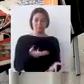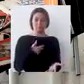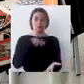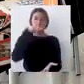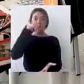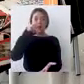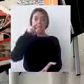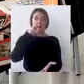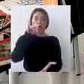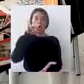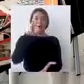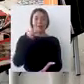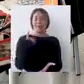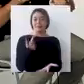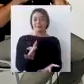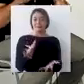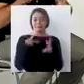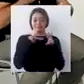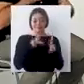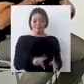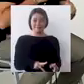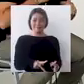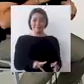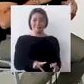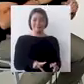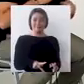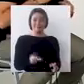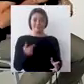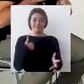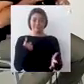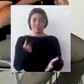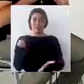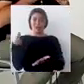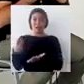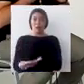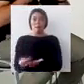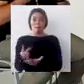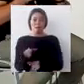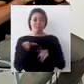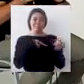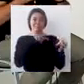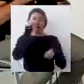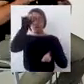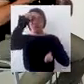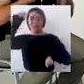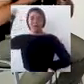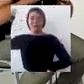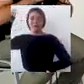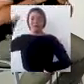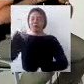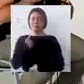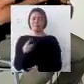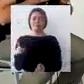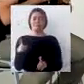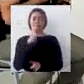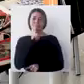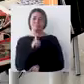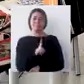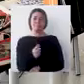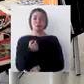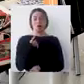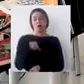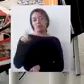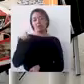dijo, que dijo, me va a pagar, el que va a pagar es ese elfo que está ahí, entonces yo necesito como director saber